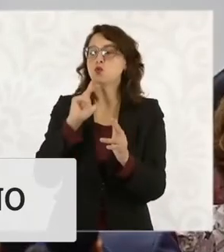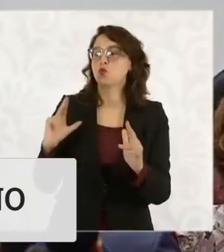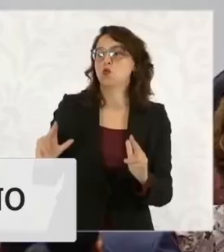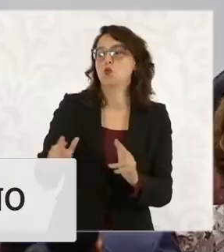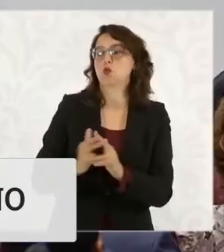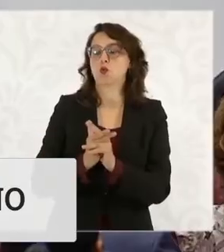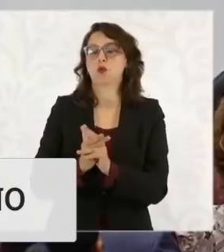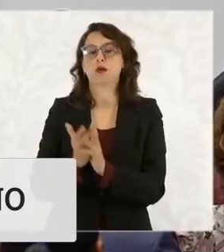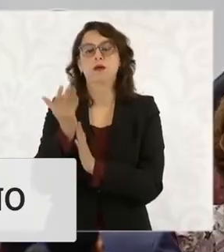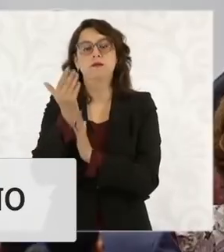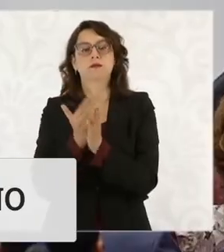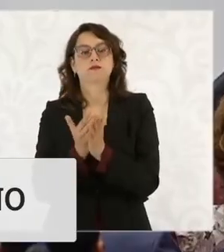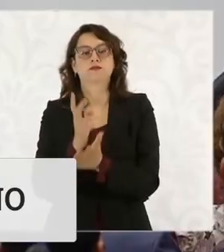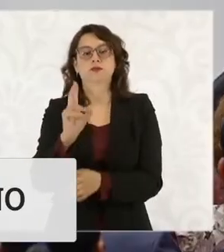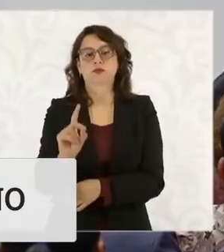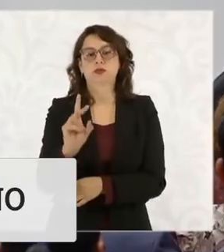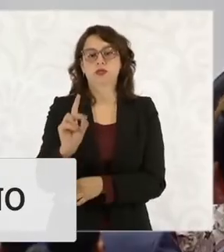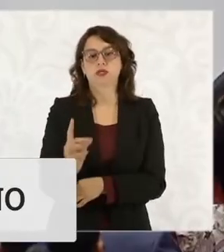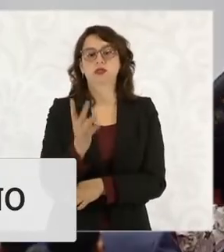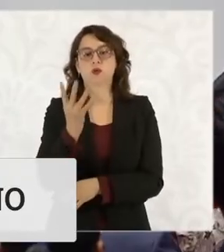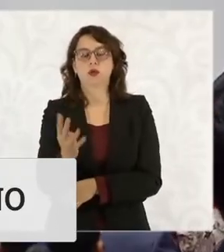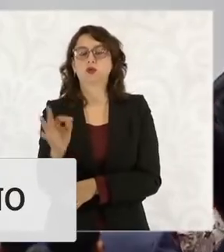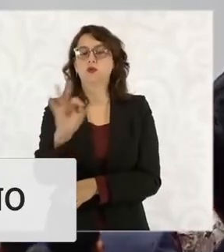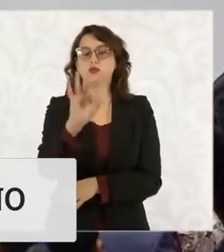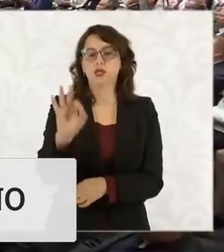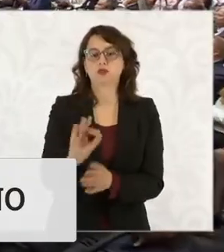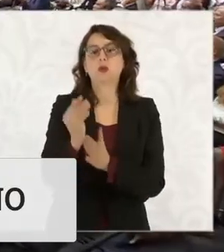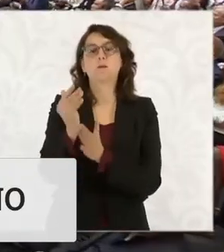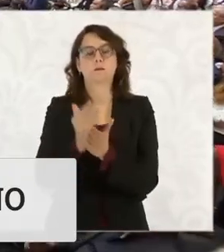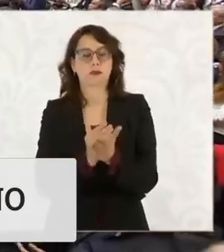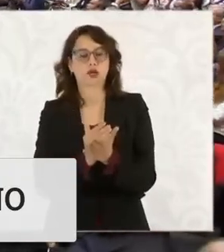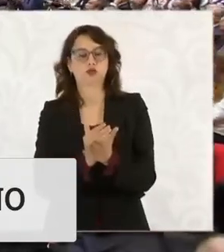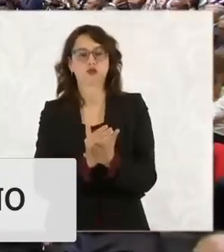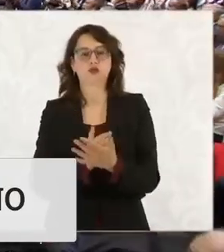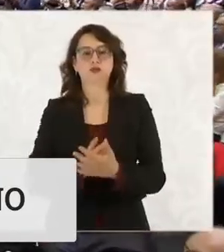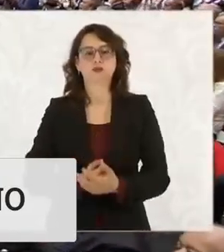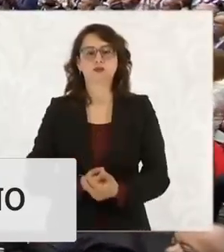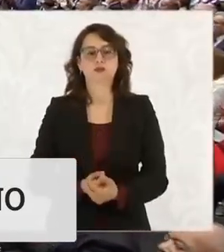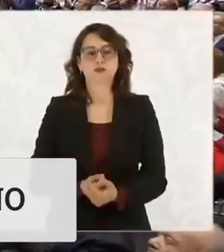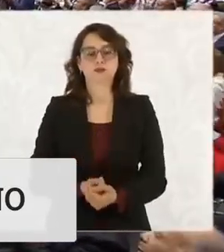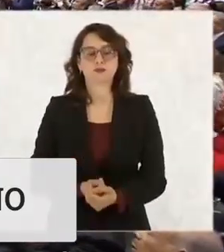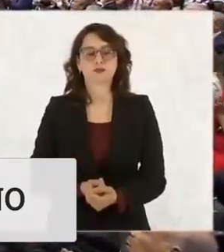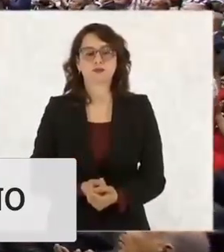la reducción es del 34%.